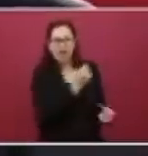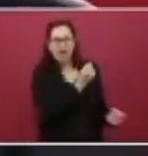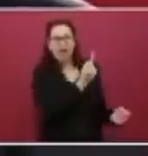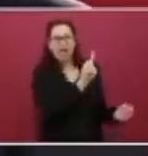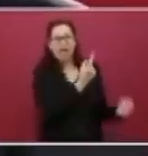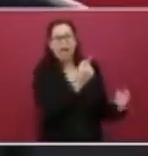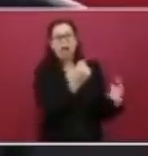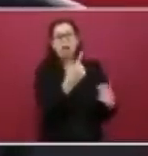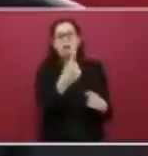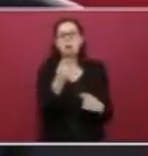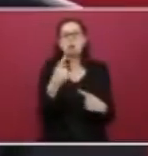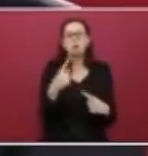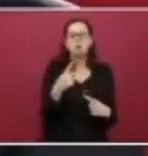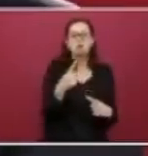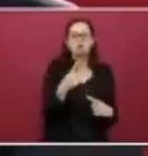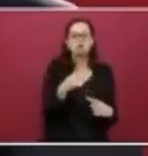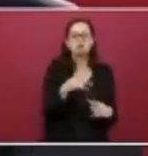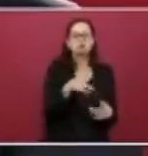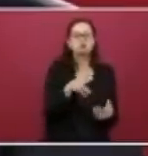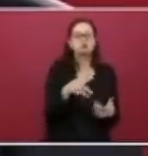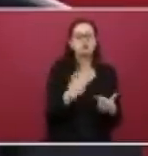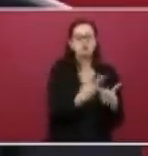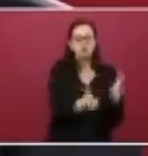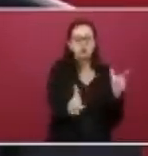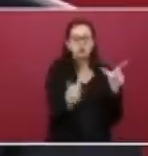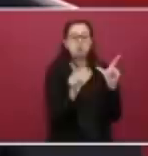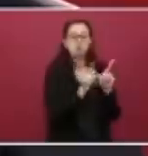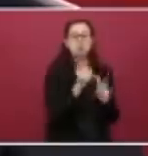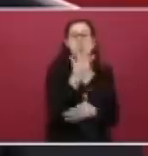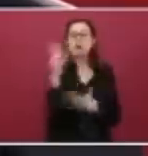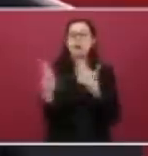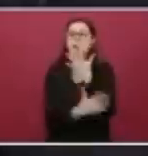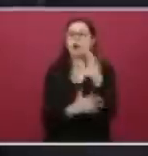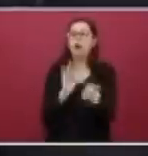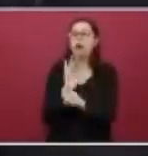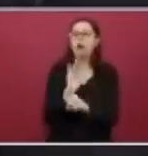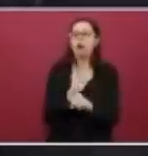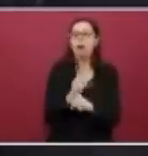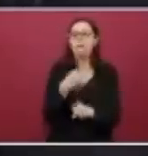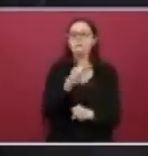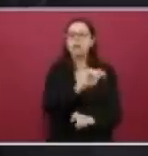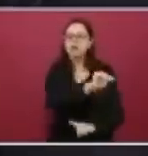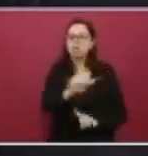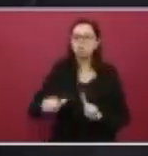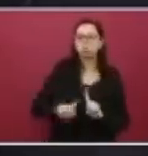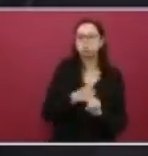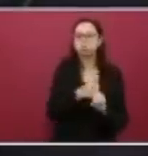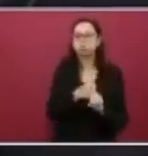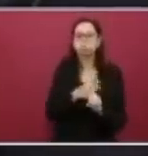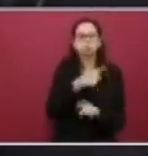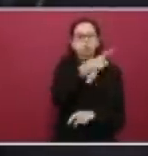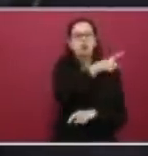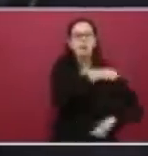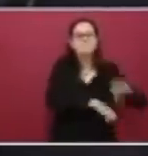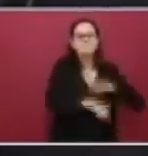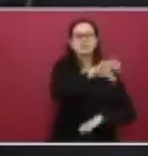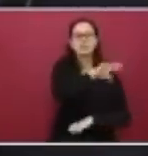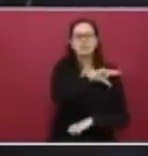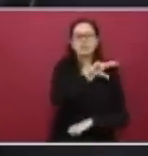financiados por empresas particulares movimientos ambientalistas